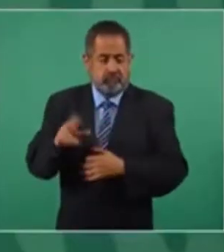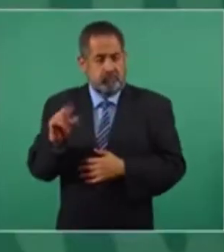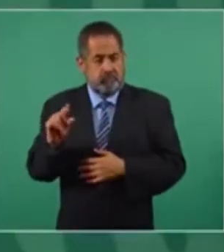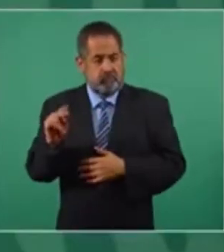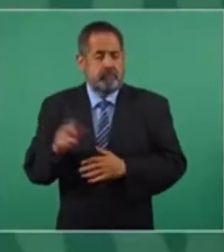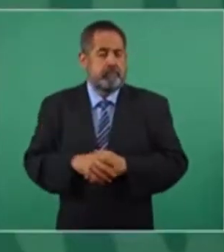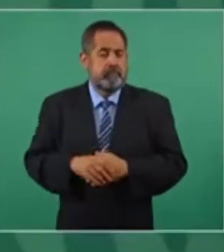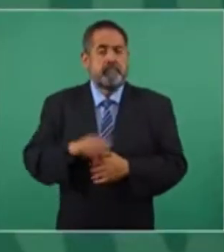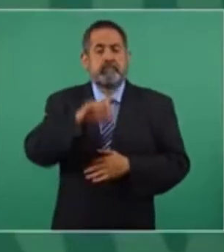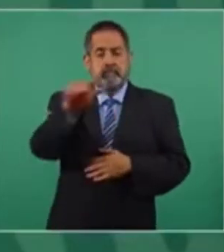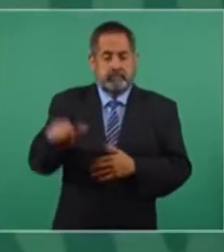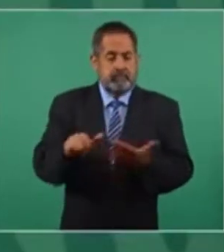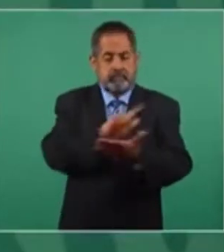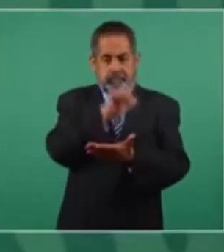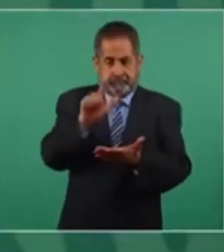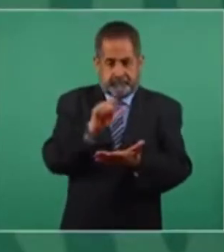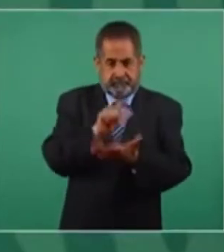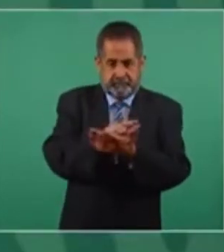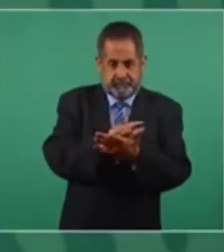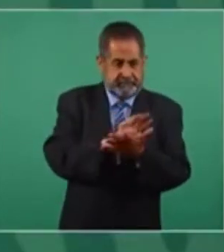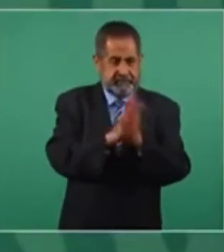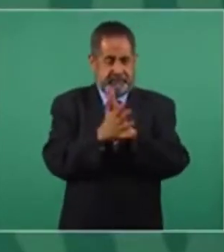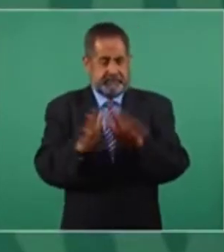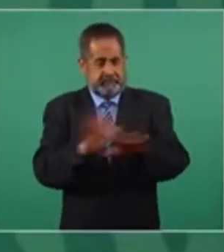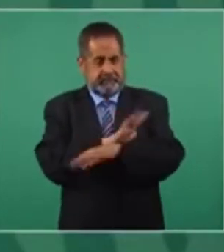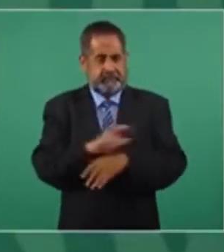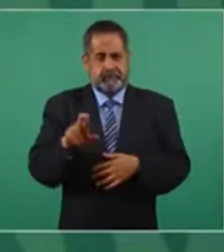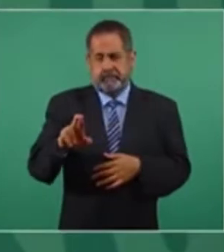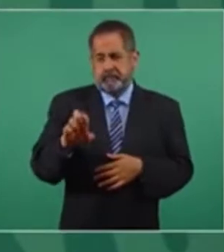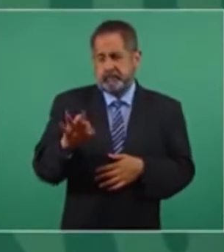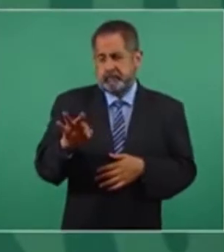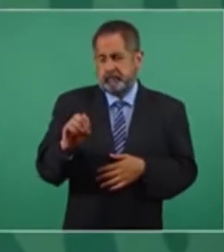El movimiento de reforma, lo mismo.